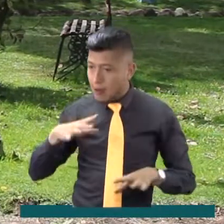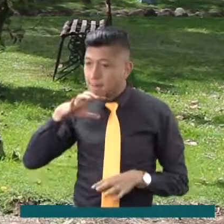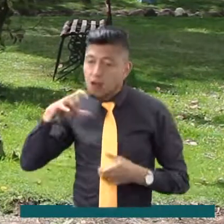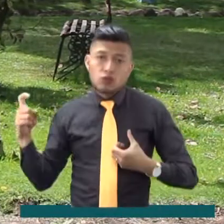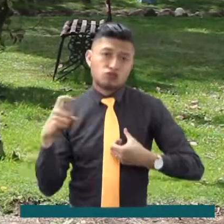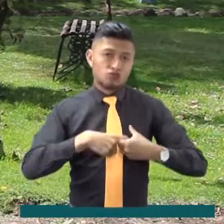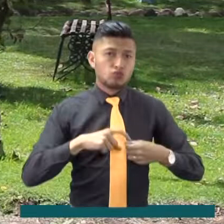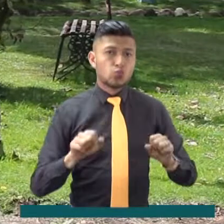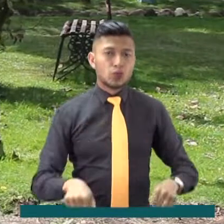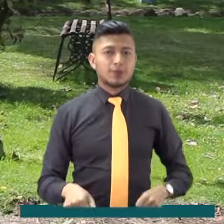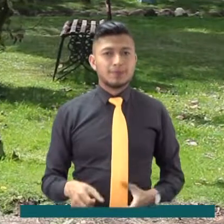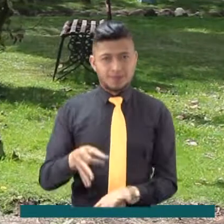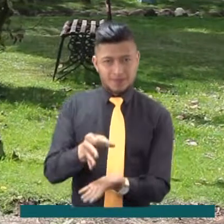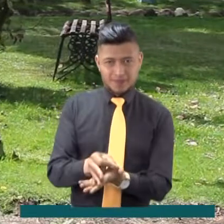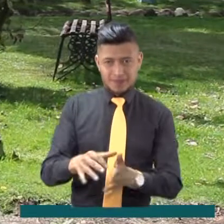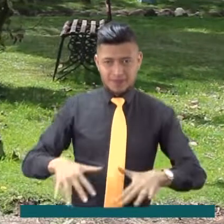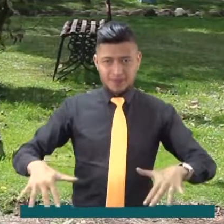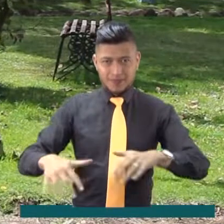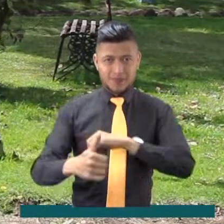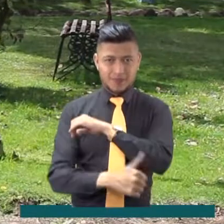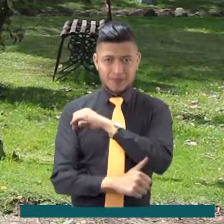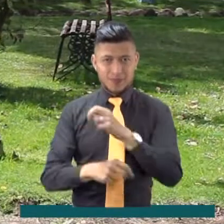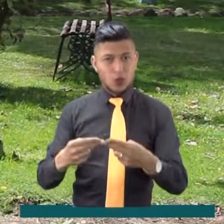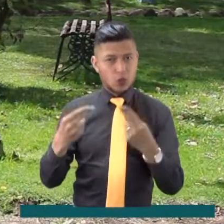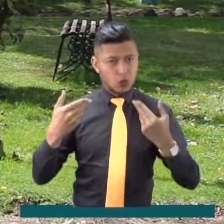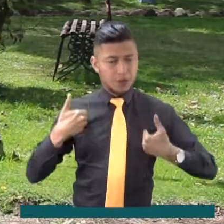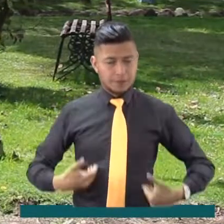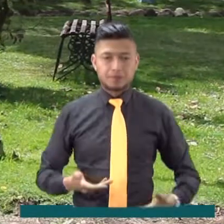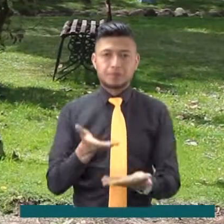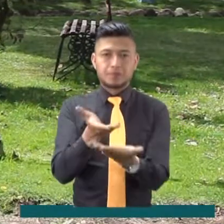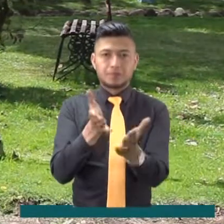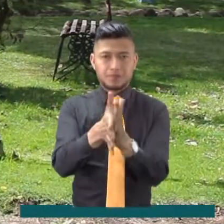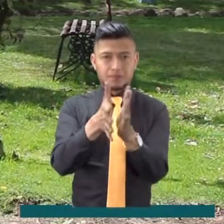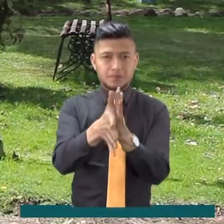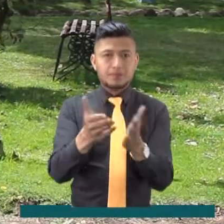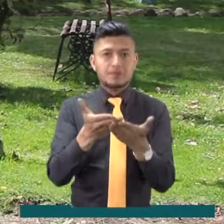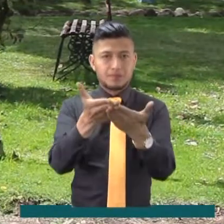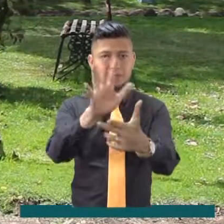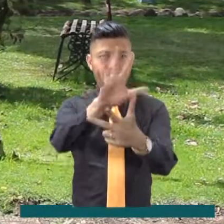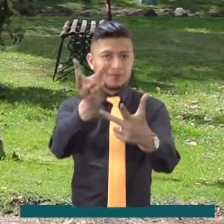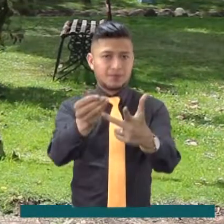con su perro. Desde la capital boyacense informó Jorge Torres para Enlace 13.